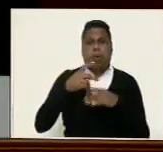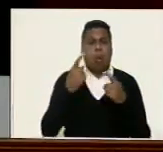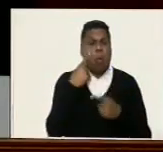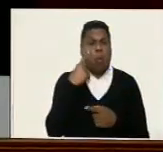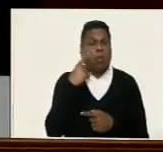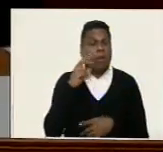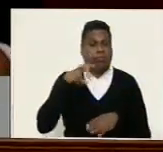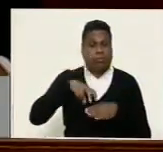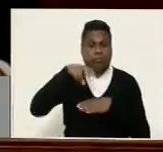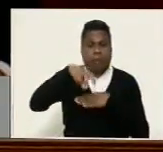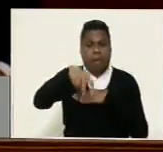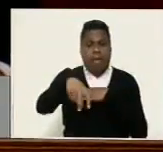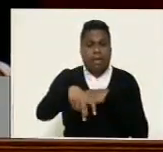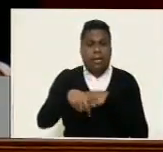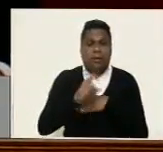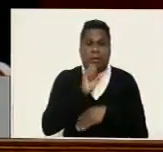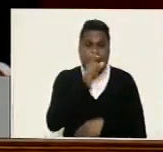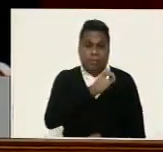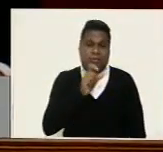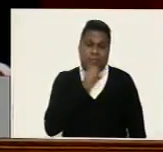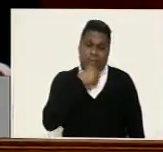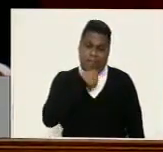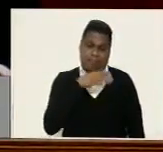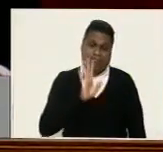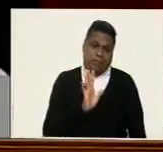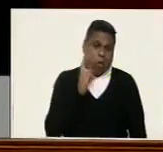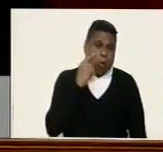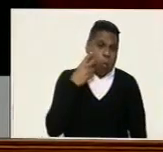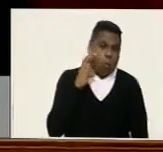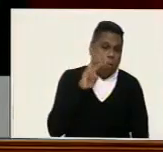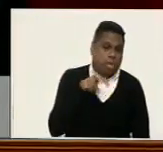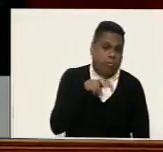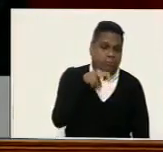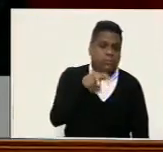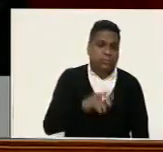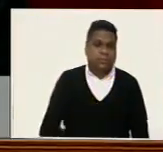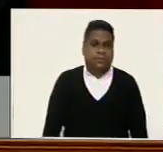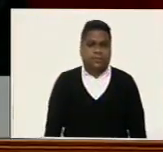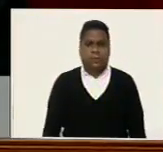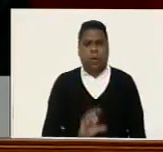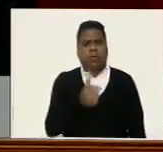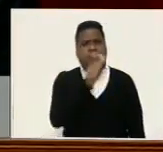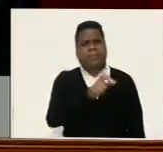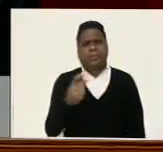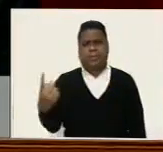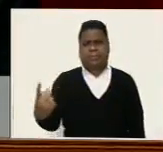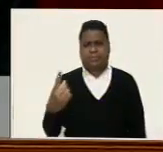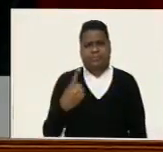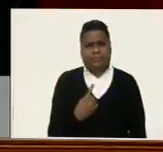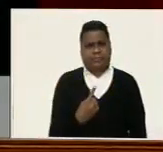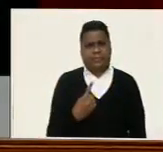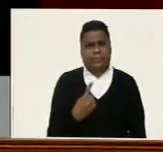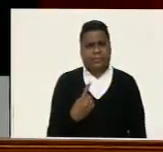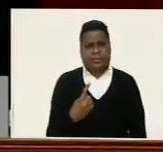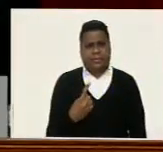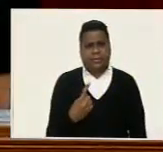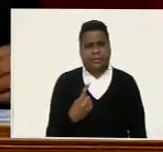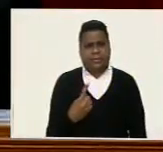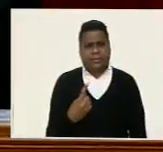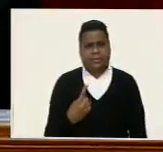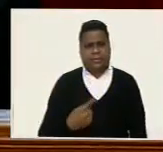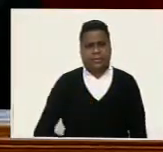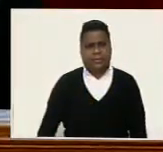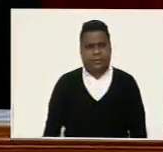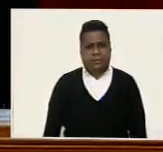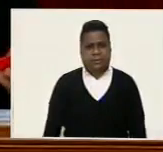Tiene la palabra el diputado, el constituyente Adán Áñez Batista. Es la